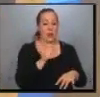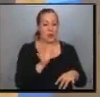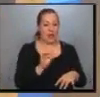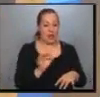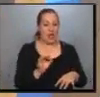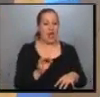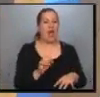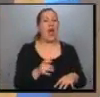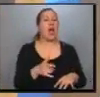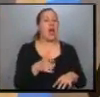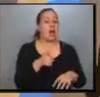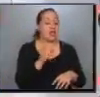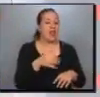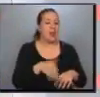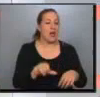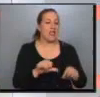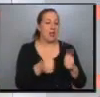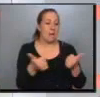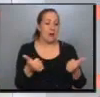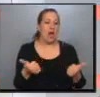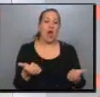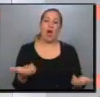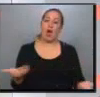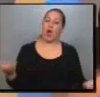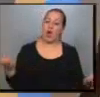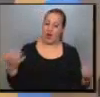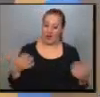shot de despedida.